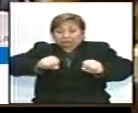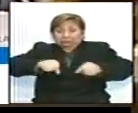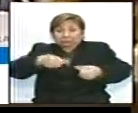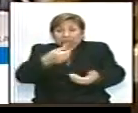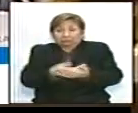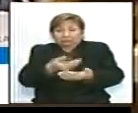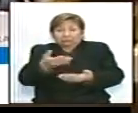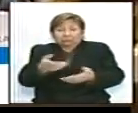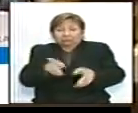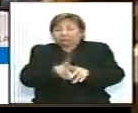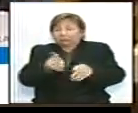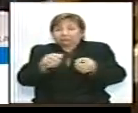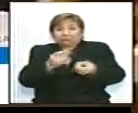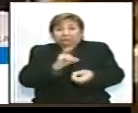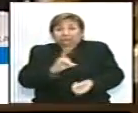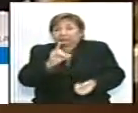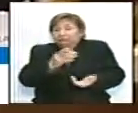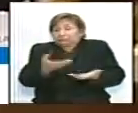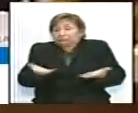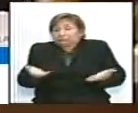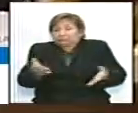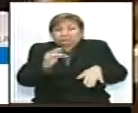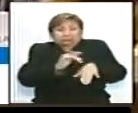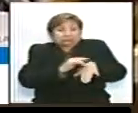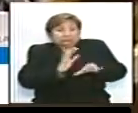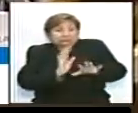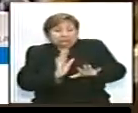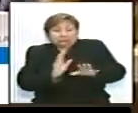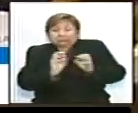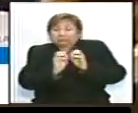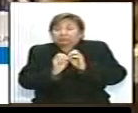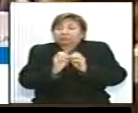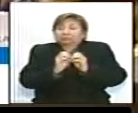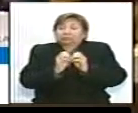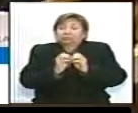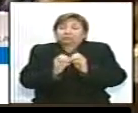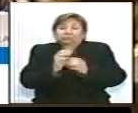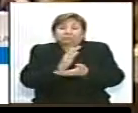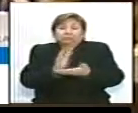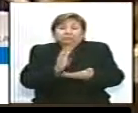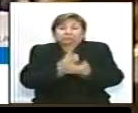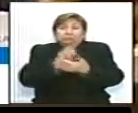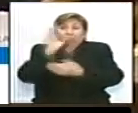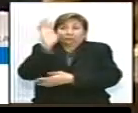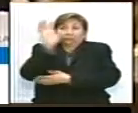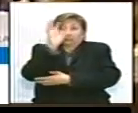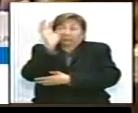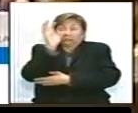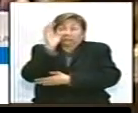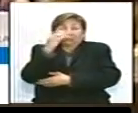en conjunto, nada se puede agarrar mientras no se resuelva el tema de las cámaras.